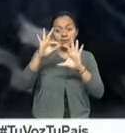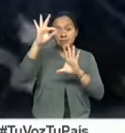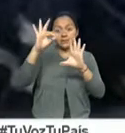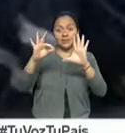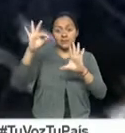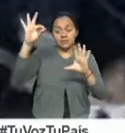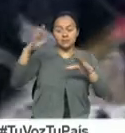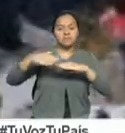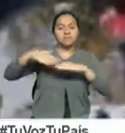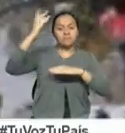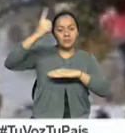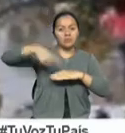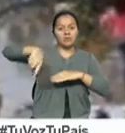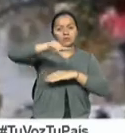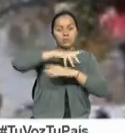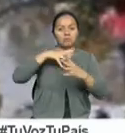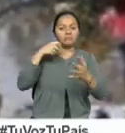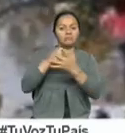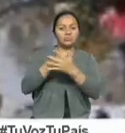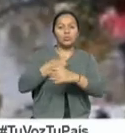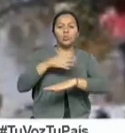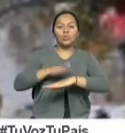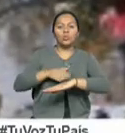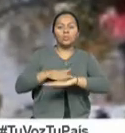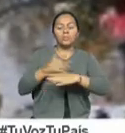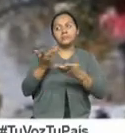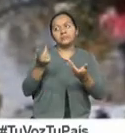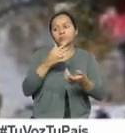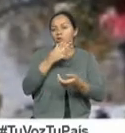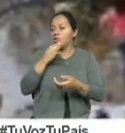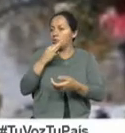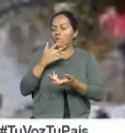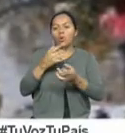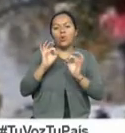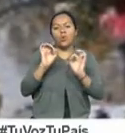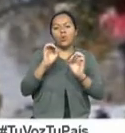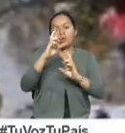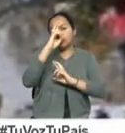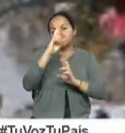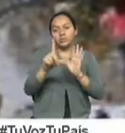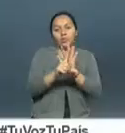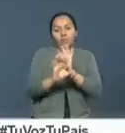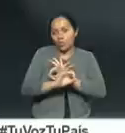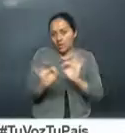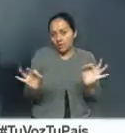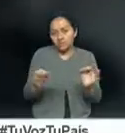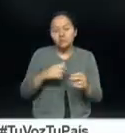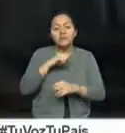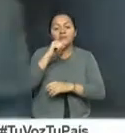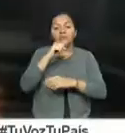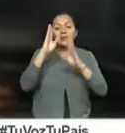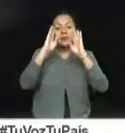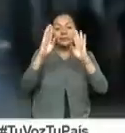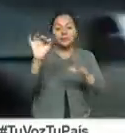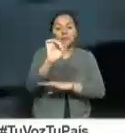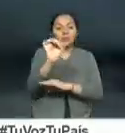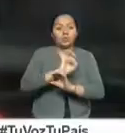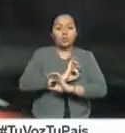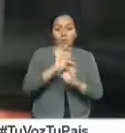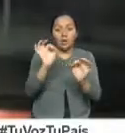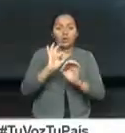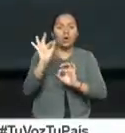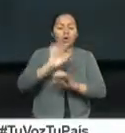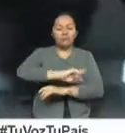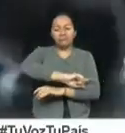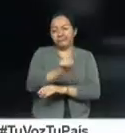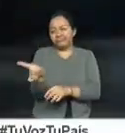la mayoría de siniestros se producen por impericia, irrespeto a la ley, falta de atención al conducir y exceso de